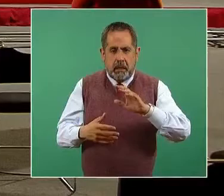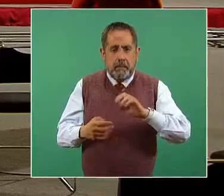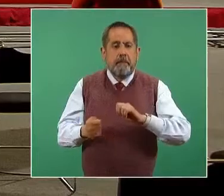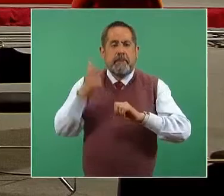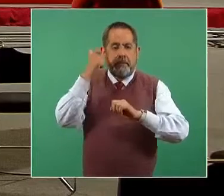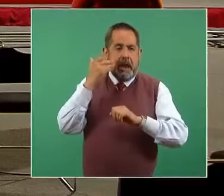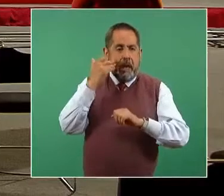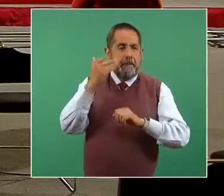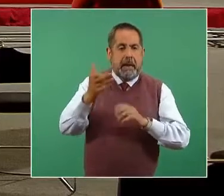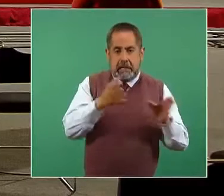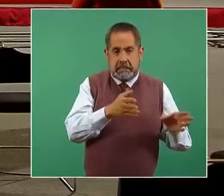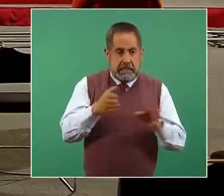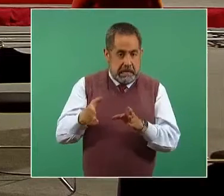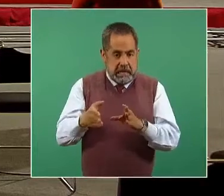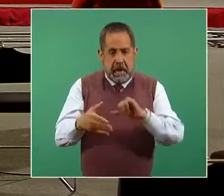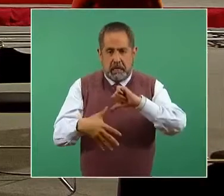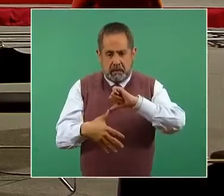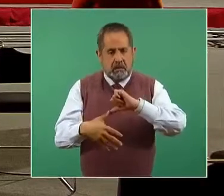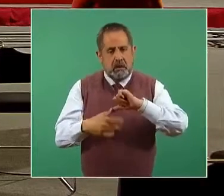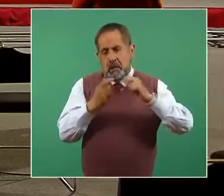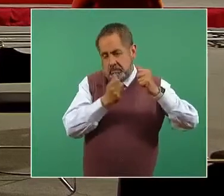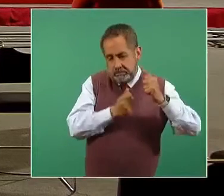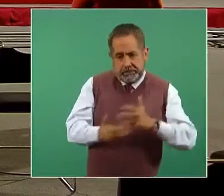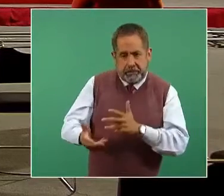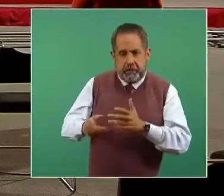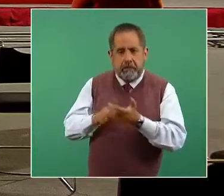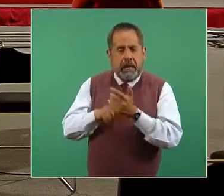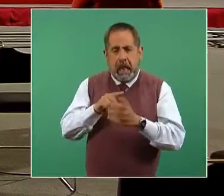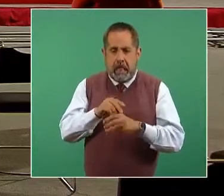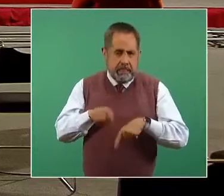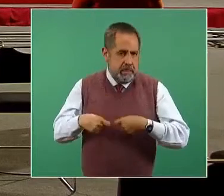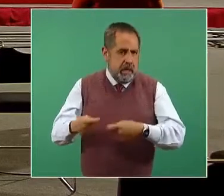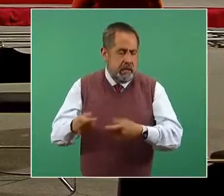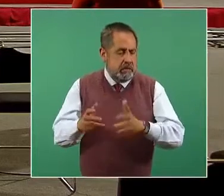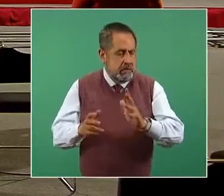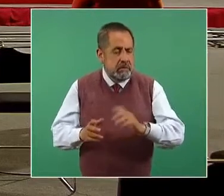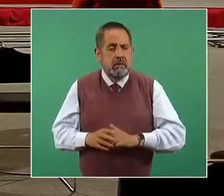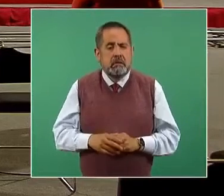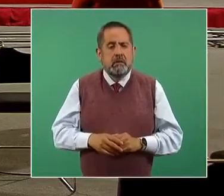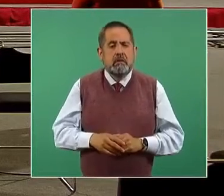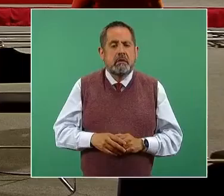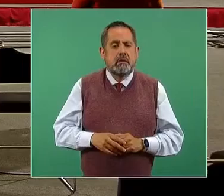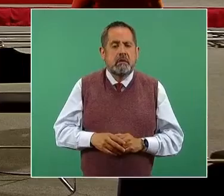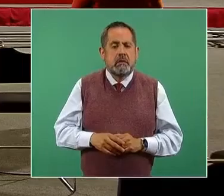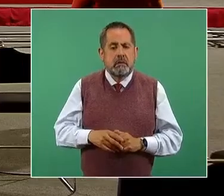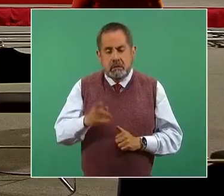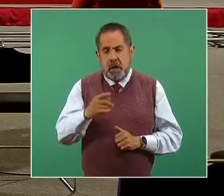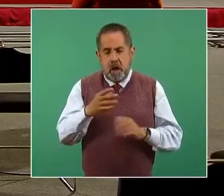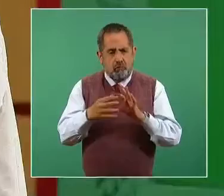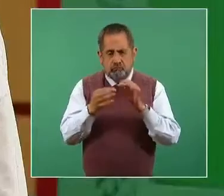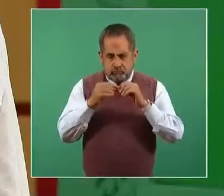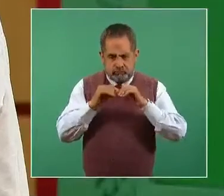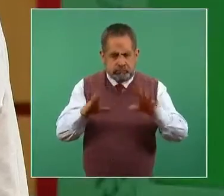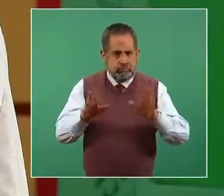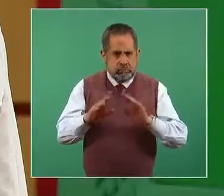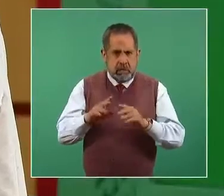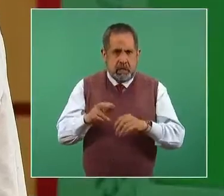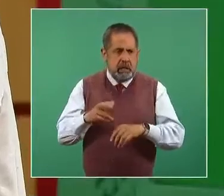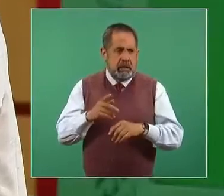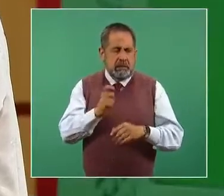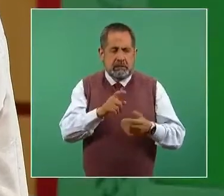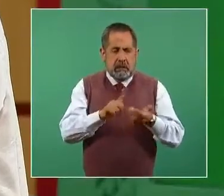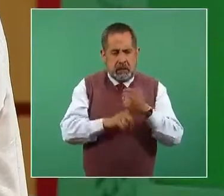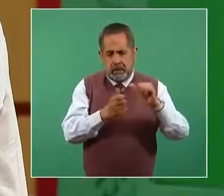primer esquema de fabricación, envasado, distribución. Eso ya es una transacción